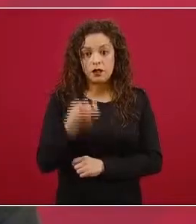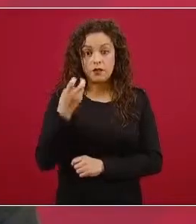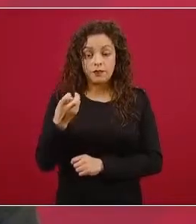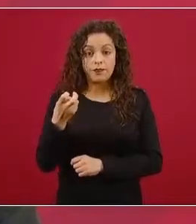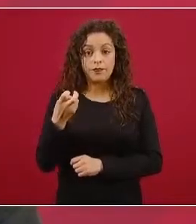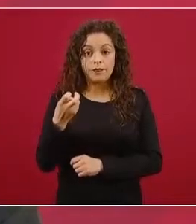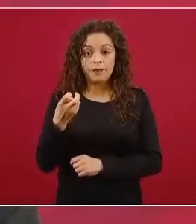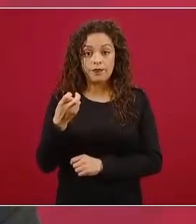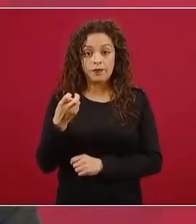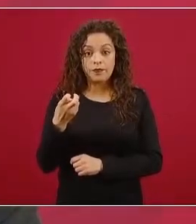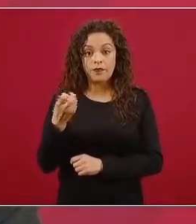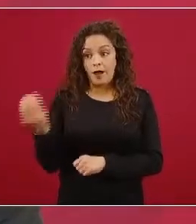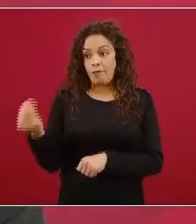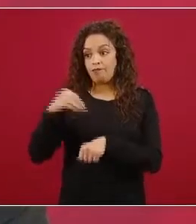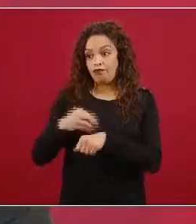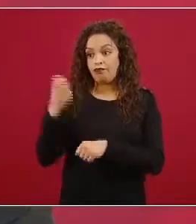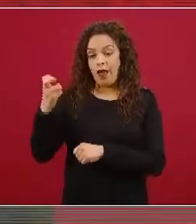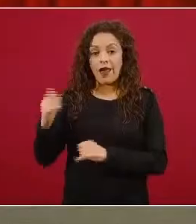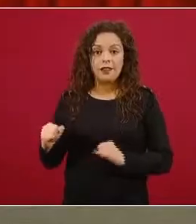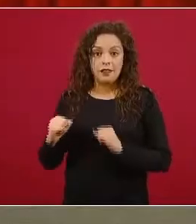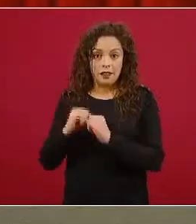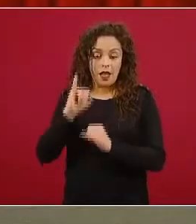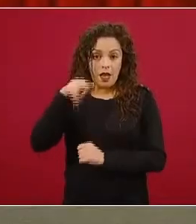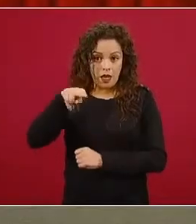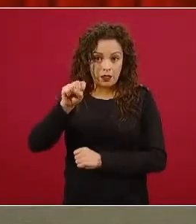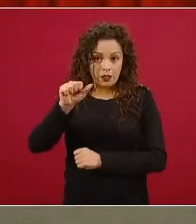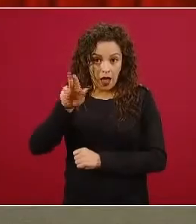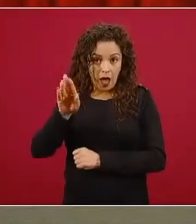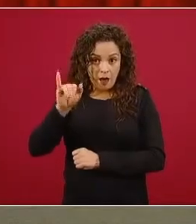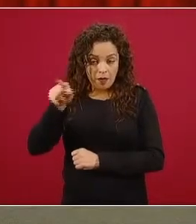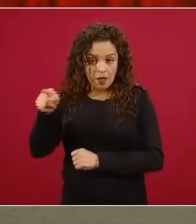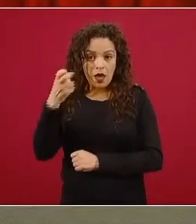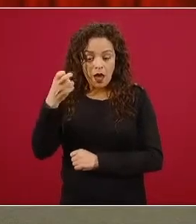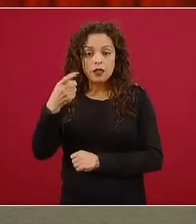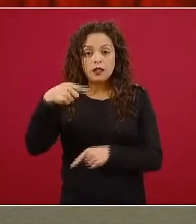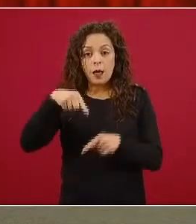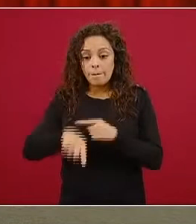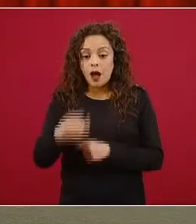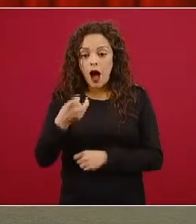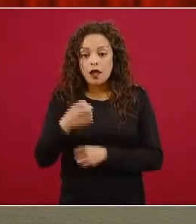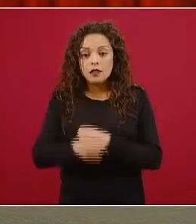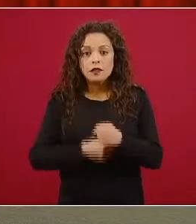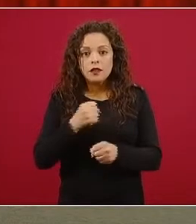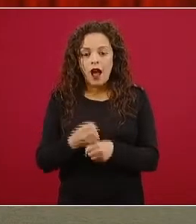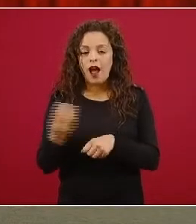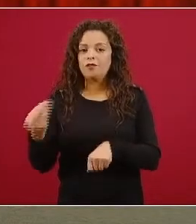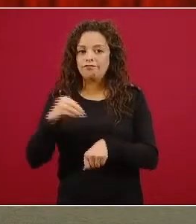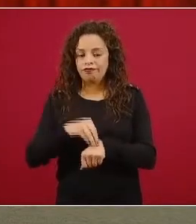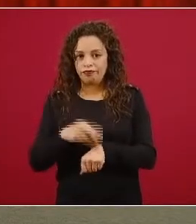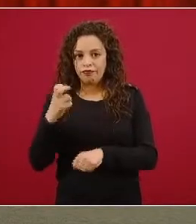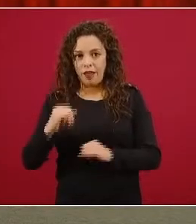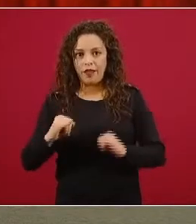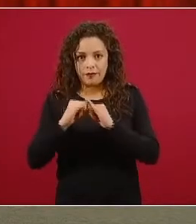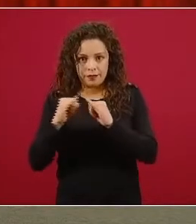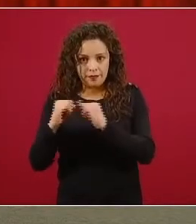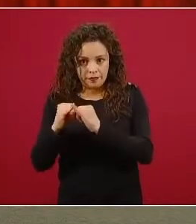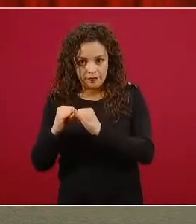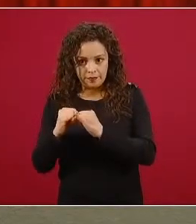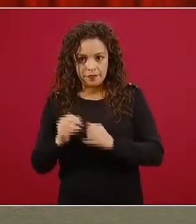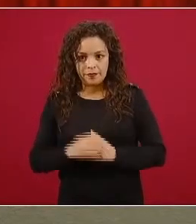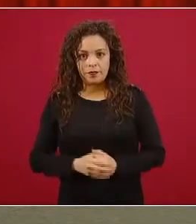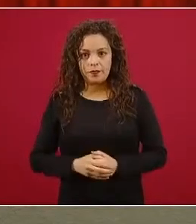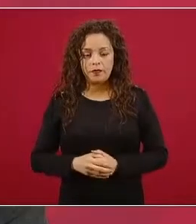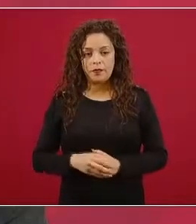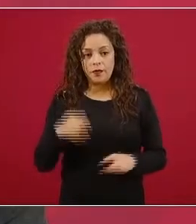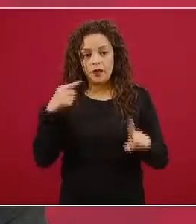existir del Instituto de Salud para el Bienestar, INSABI, que fue creado al inicio de este año. El proyecto lo conduce de manera directa el